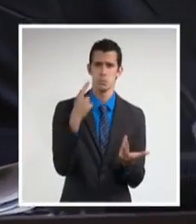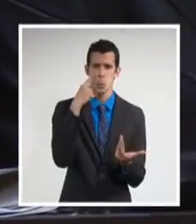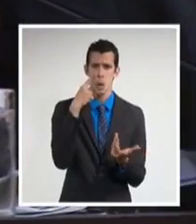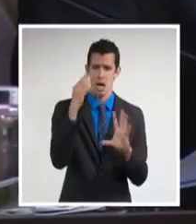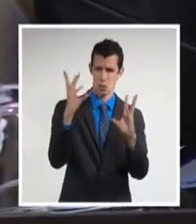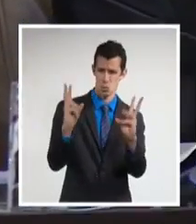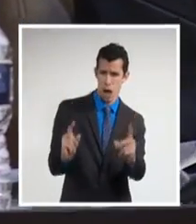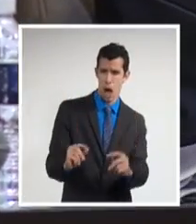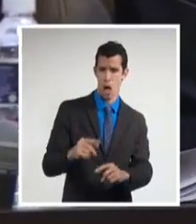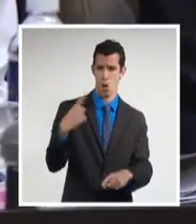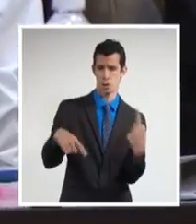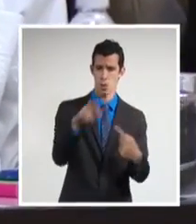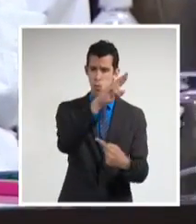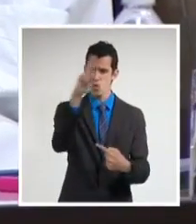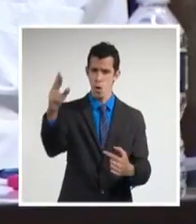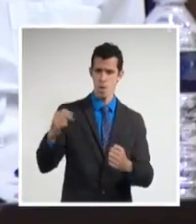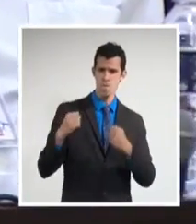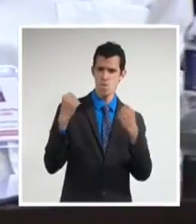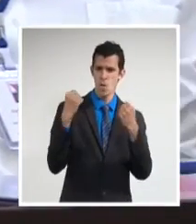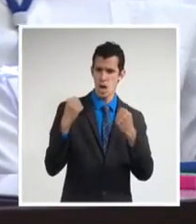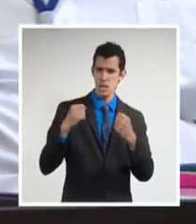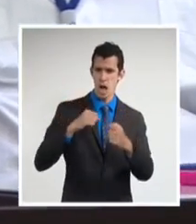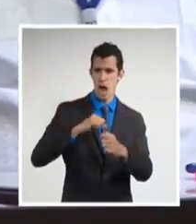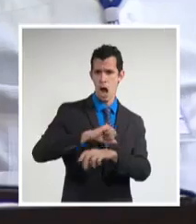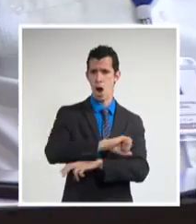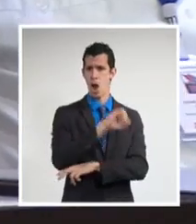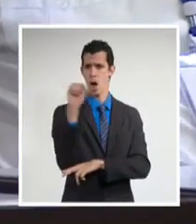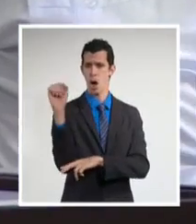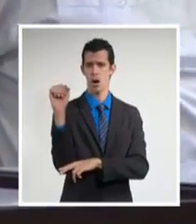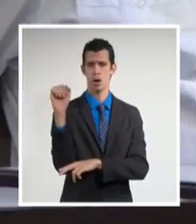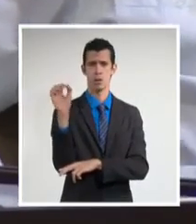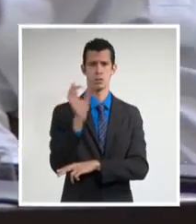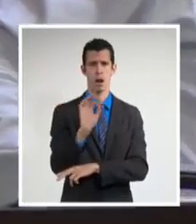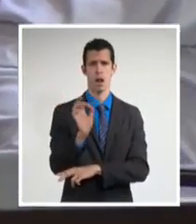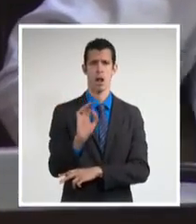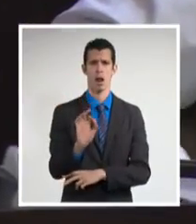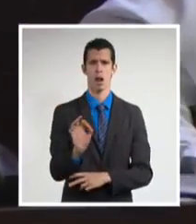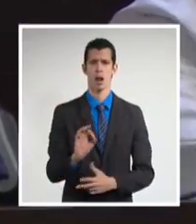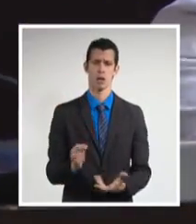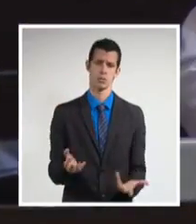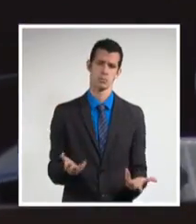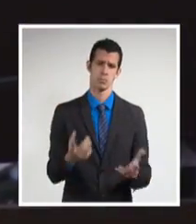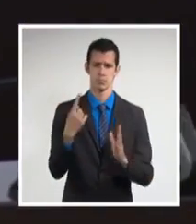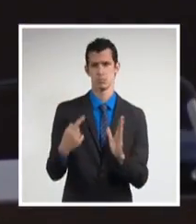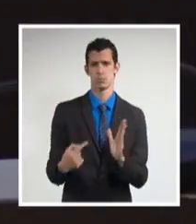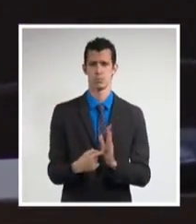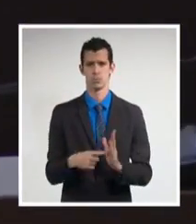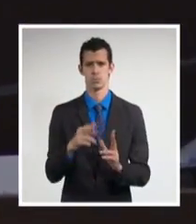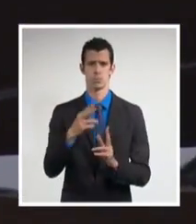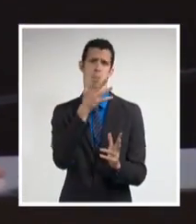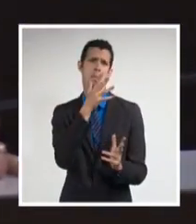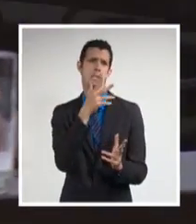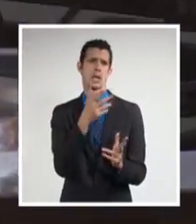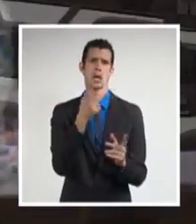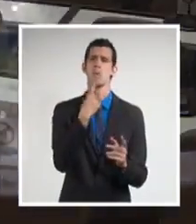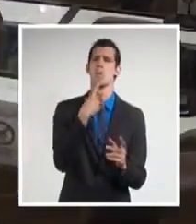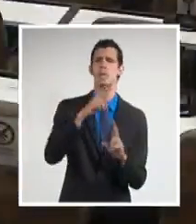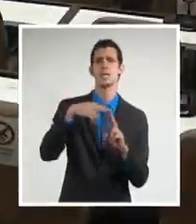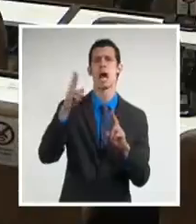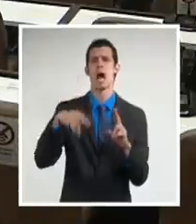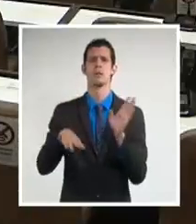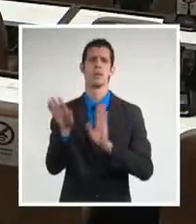de la fuerte campaña a su favor, adquirió cierta notoriedad el articulador del acto teatral Interruptus,